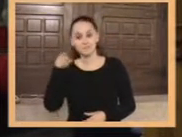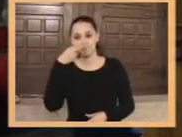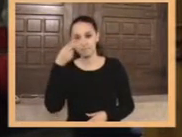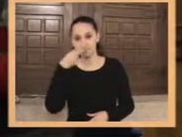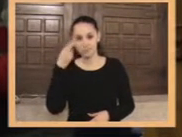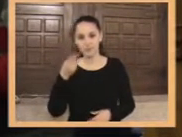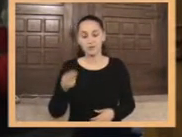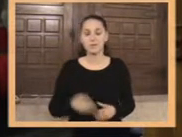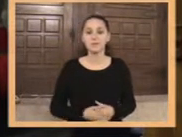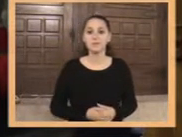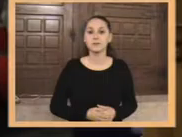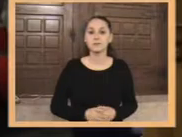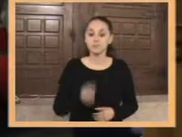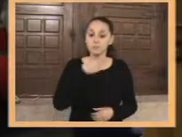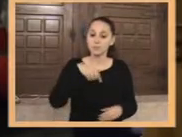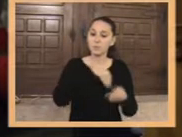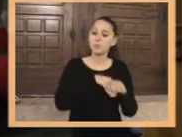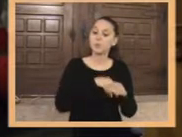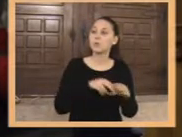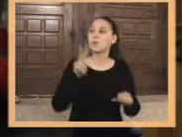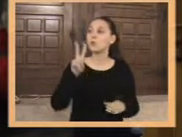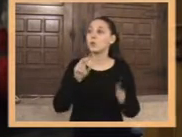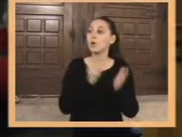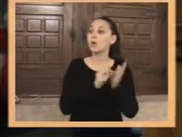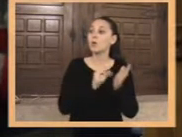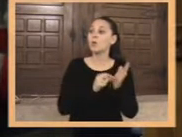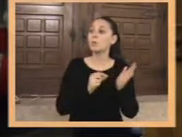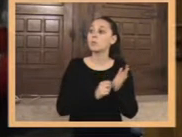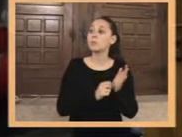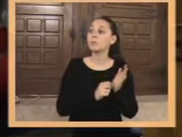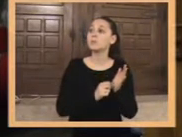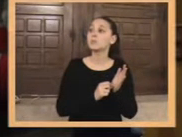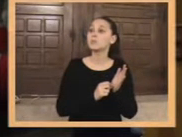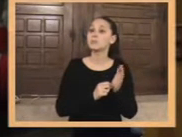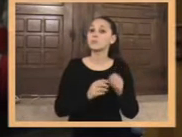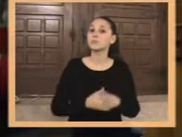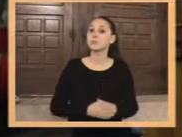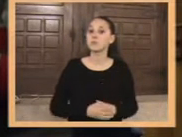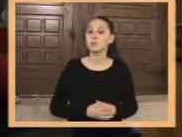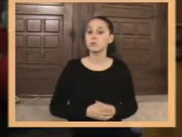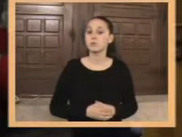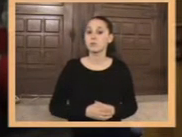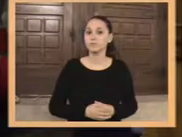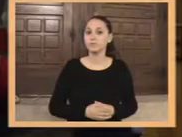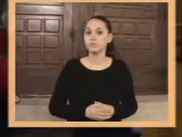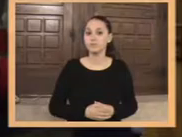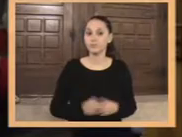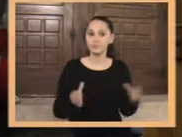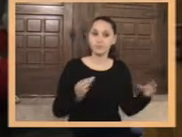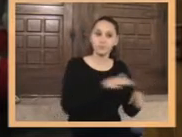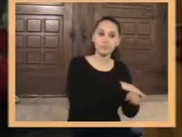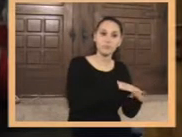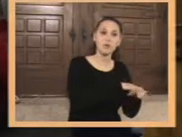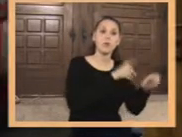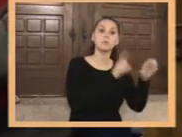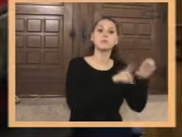nosotros habíamos incluido dos puntos. No compartir la decisión unilateral de la Junta de Extremadura de